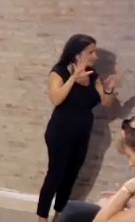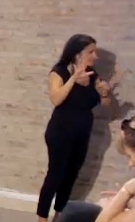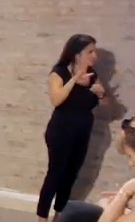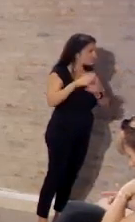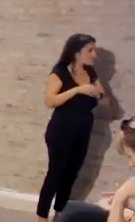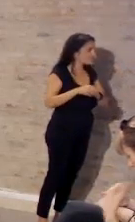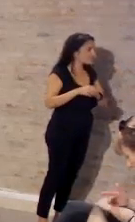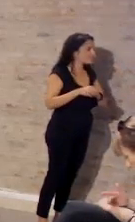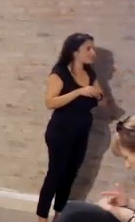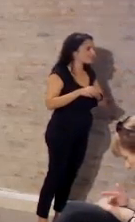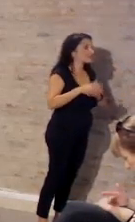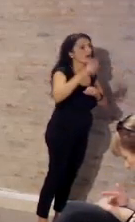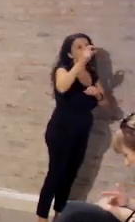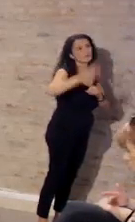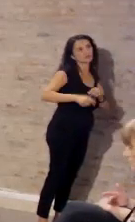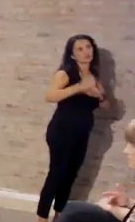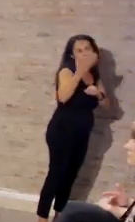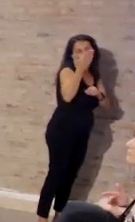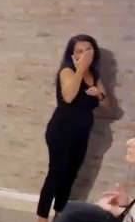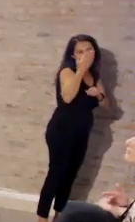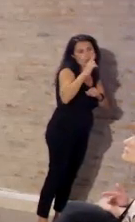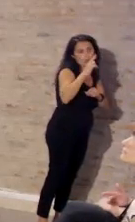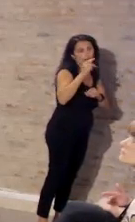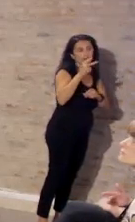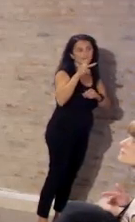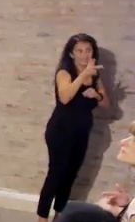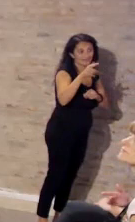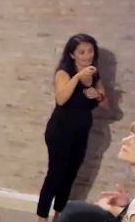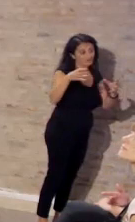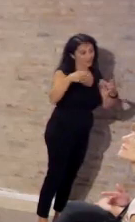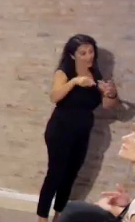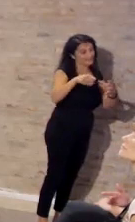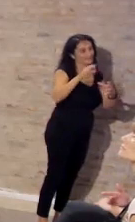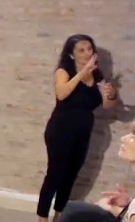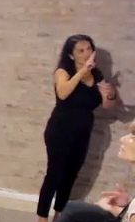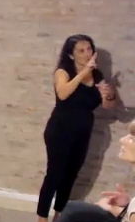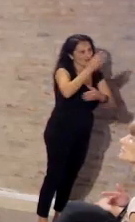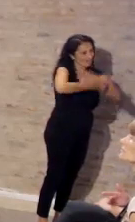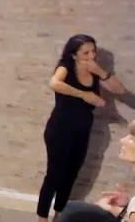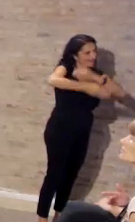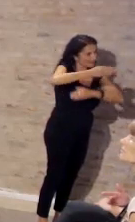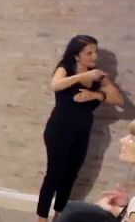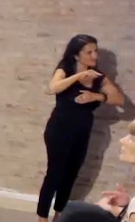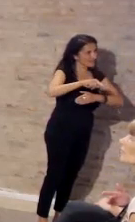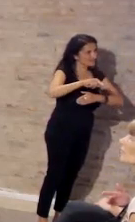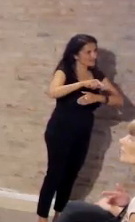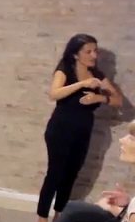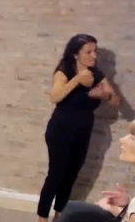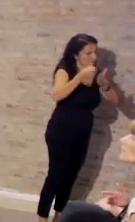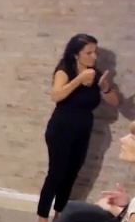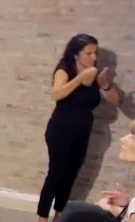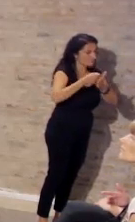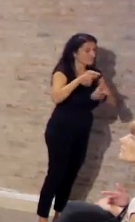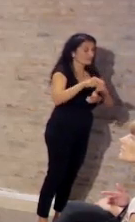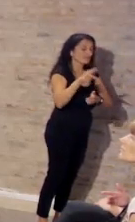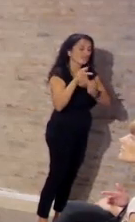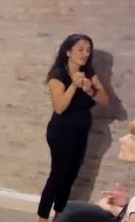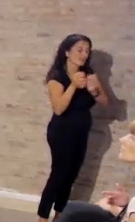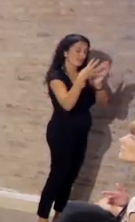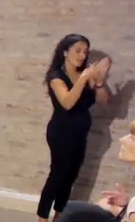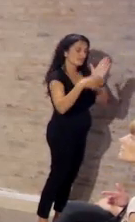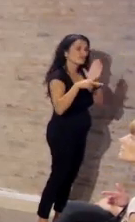perazolo más Juan que es una cordobesa disca militante y que bueno ya plantea en un